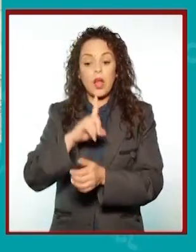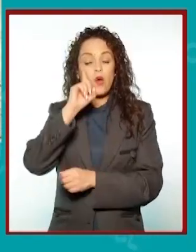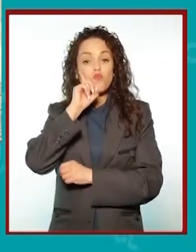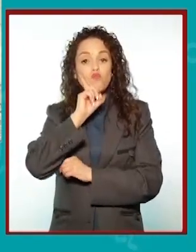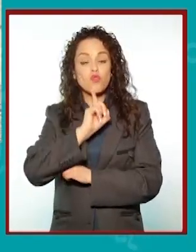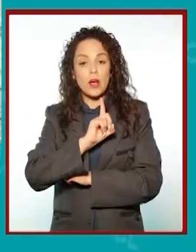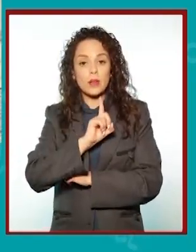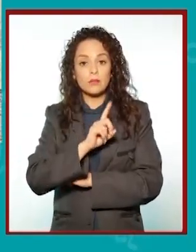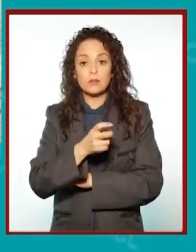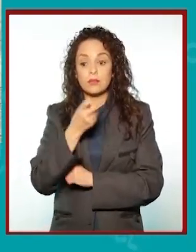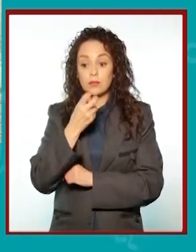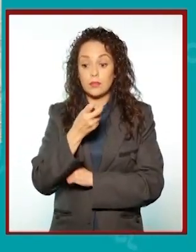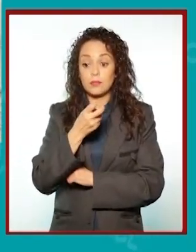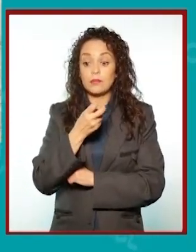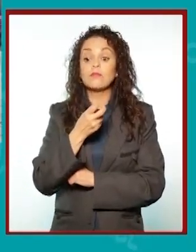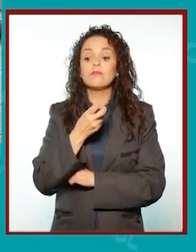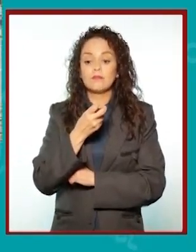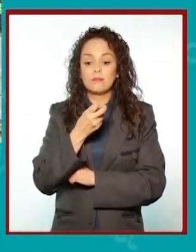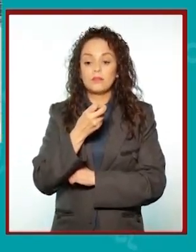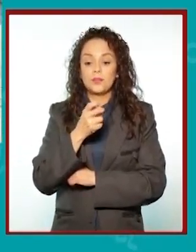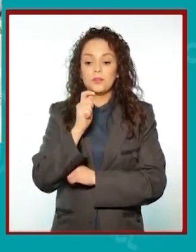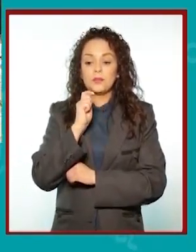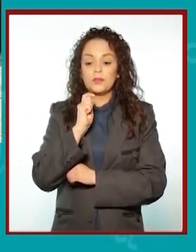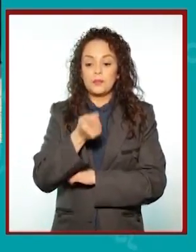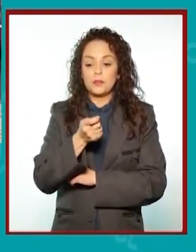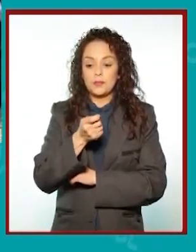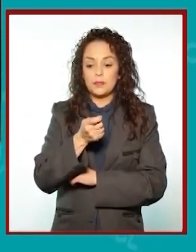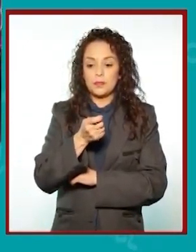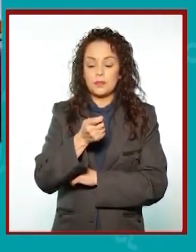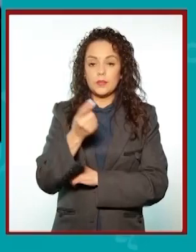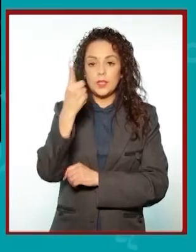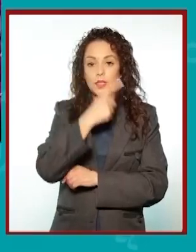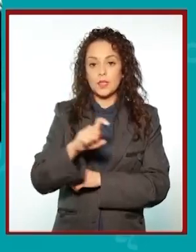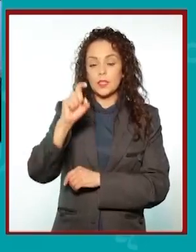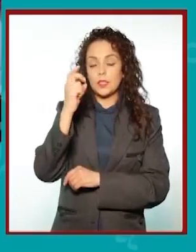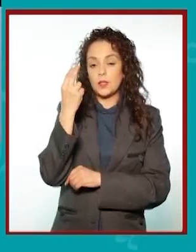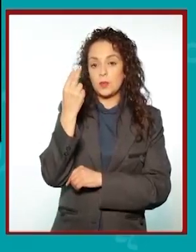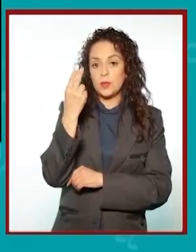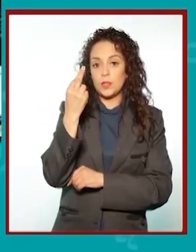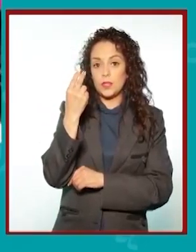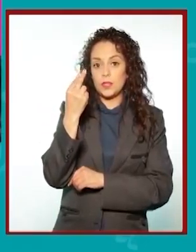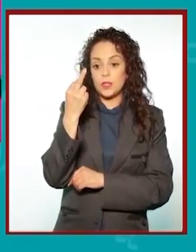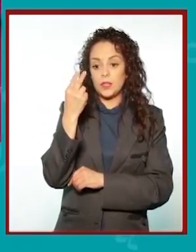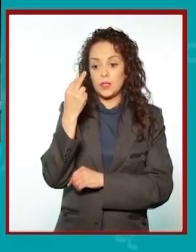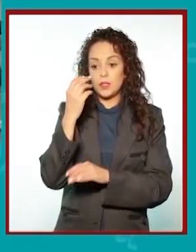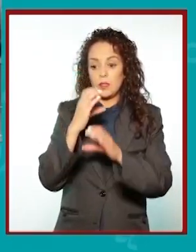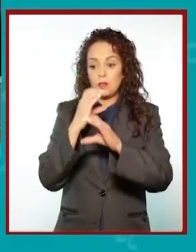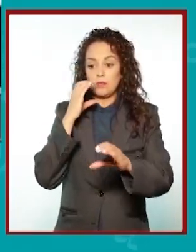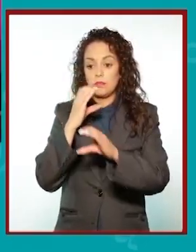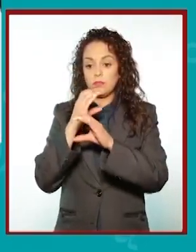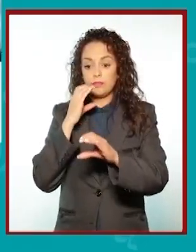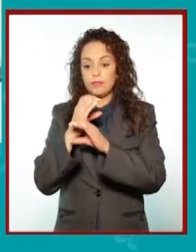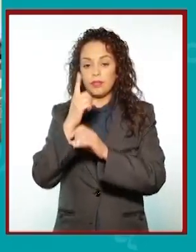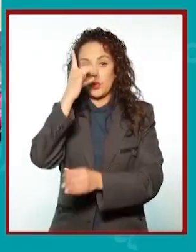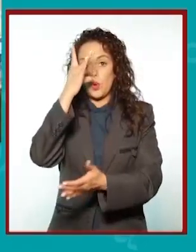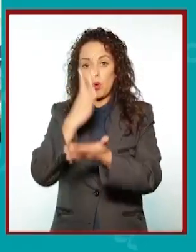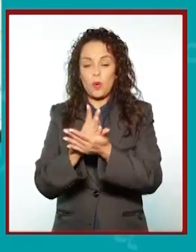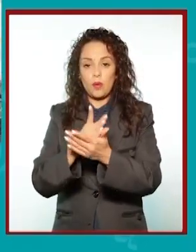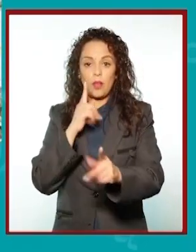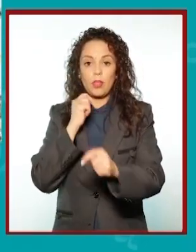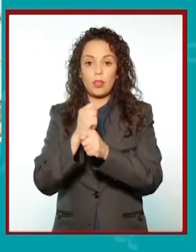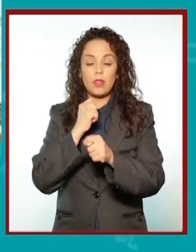transporte reservado para mujeres, la experiencia es Atenea, 125